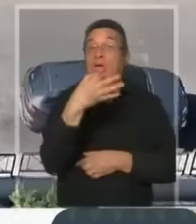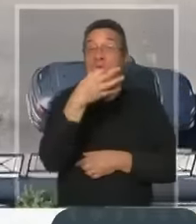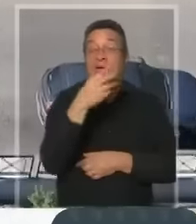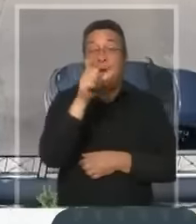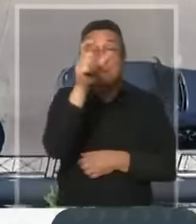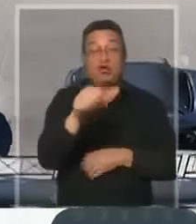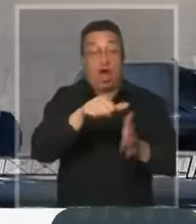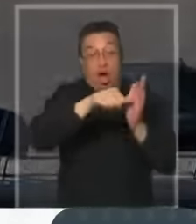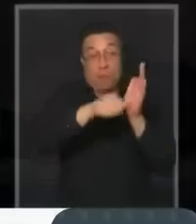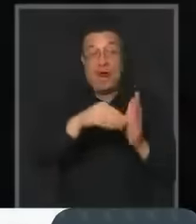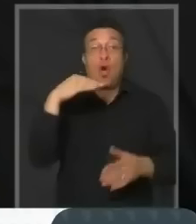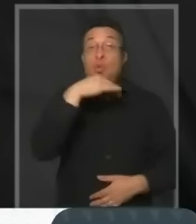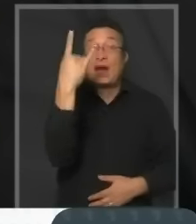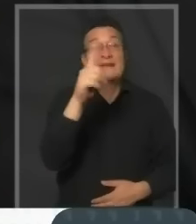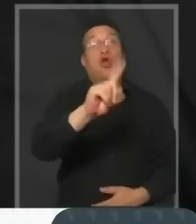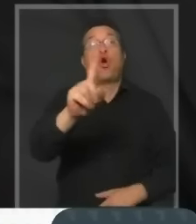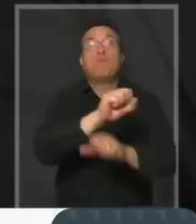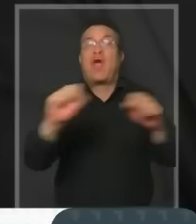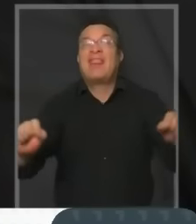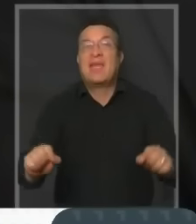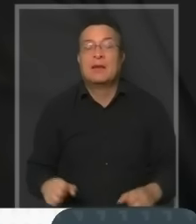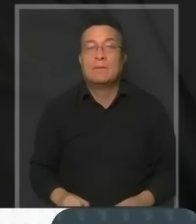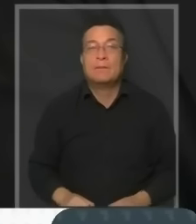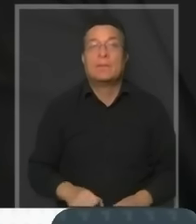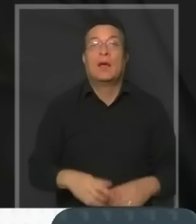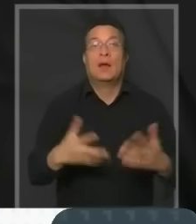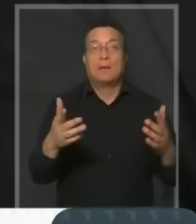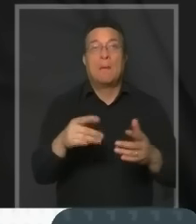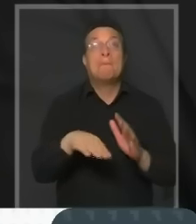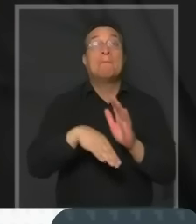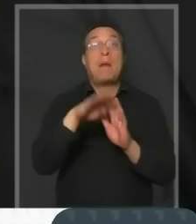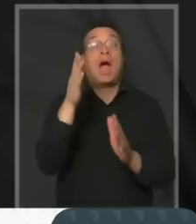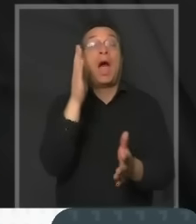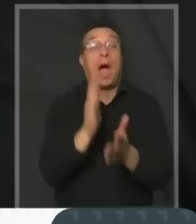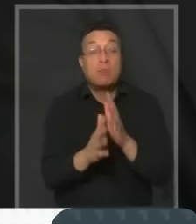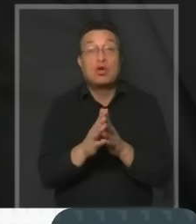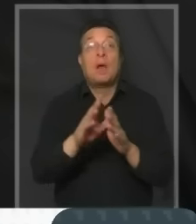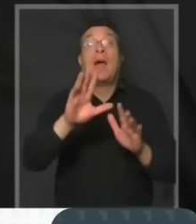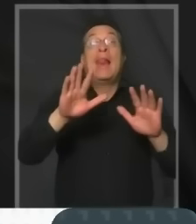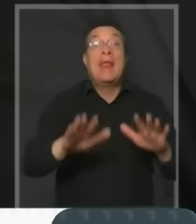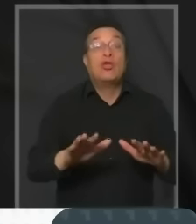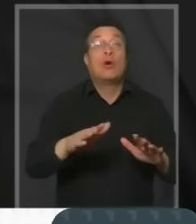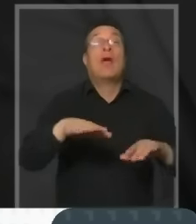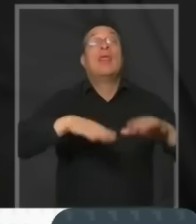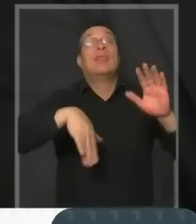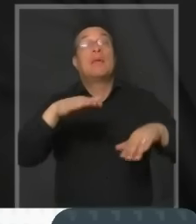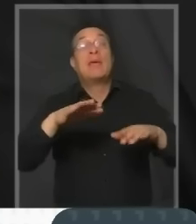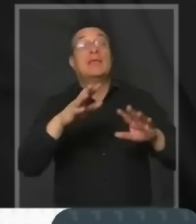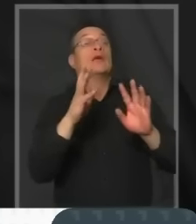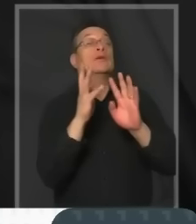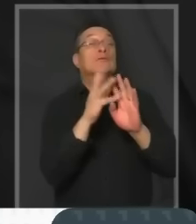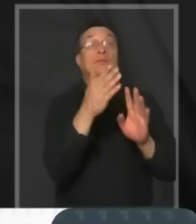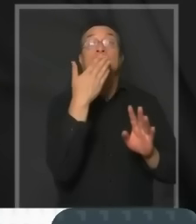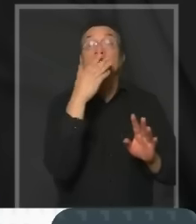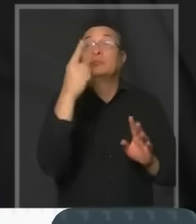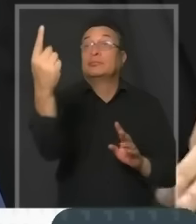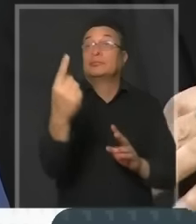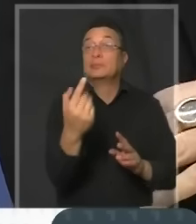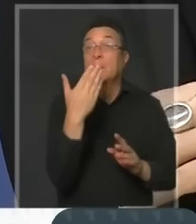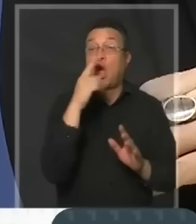serán operados de urgencia. Lo que puede apurar o enlentecer es la disponibilidad efectivamente de un especialista